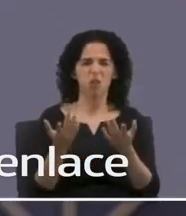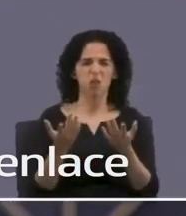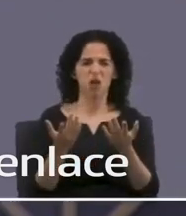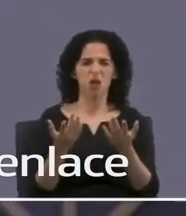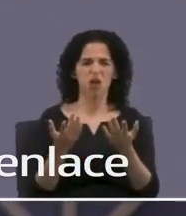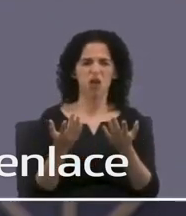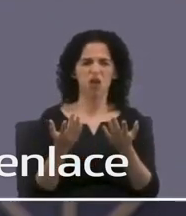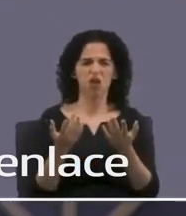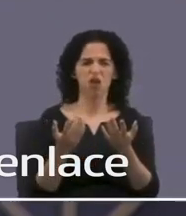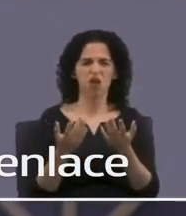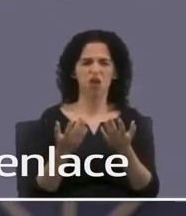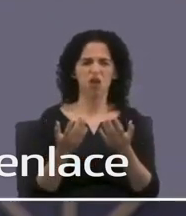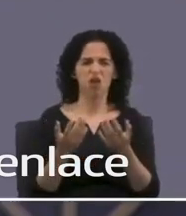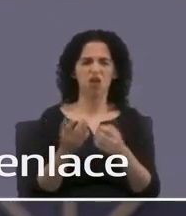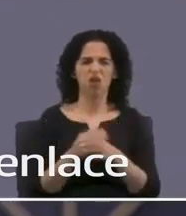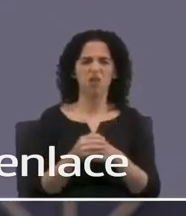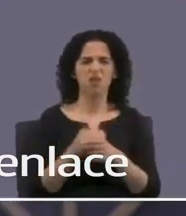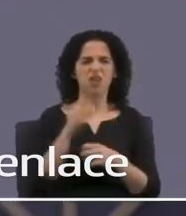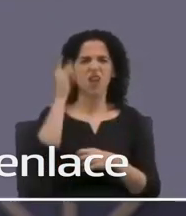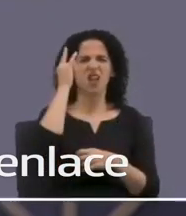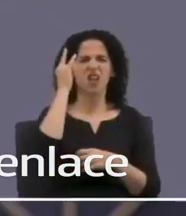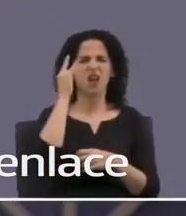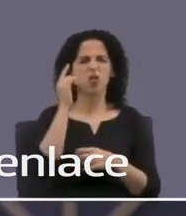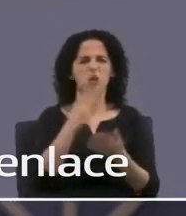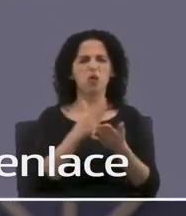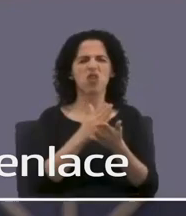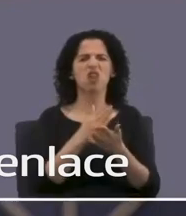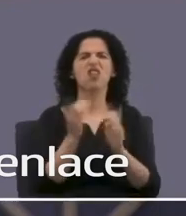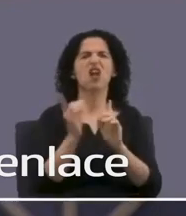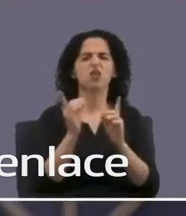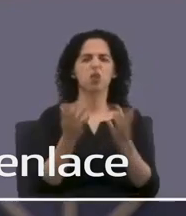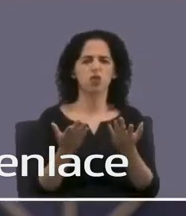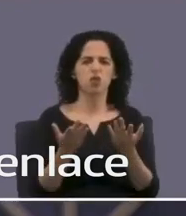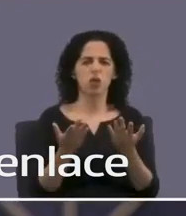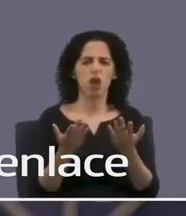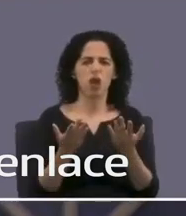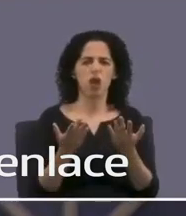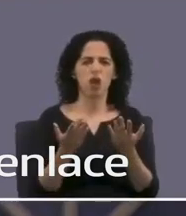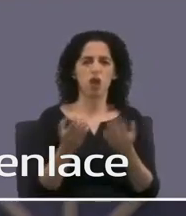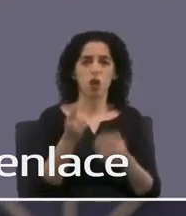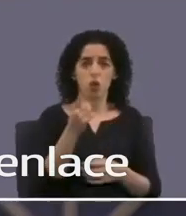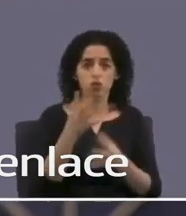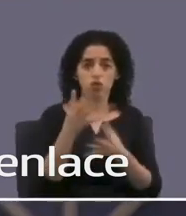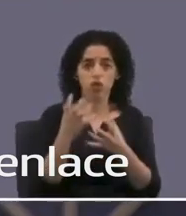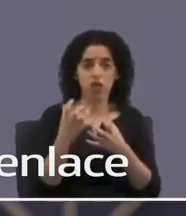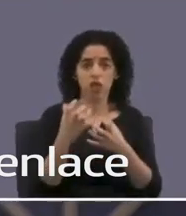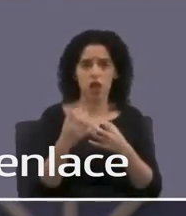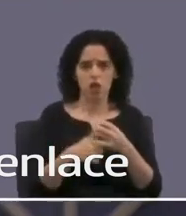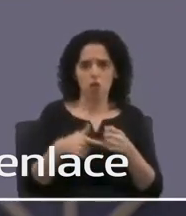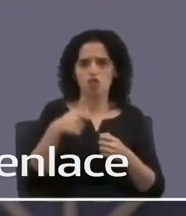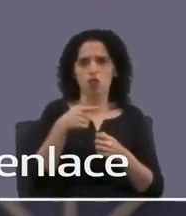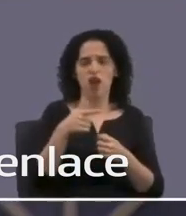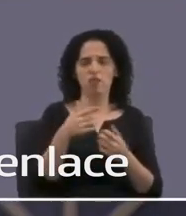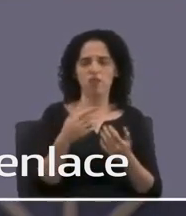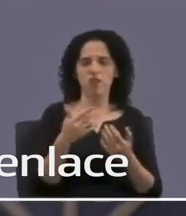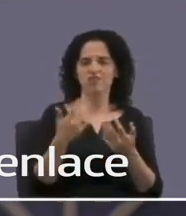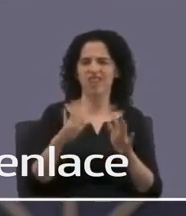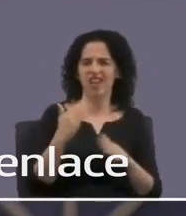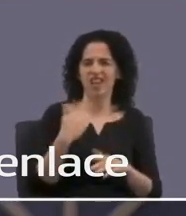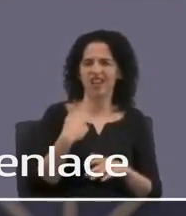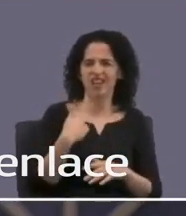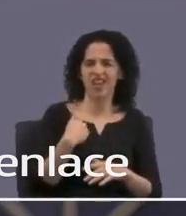problema? ¿Dónde te está amedrentando al enemigo? ¿Quieres una arma? Ya la